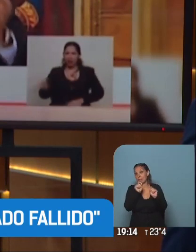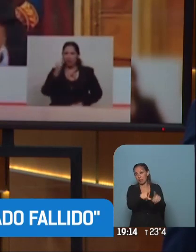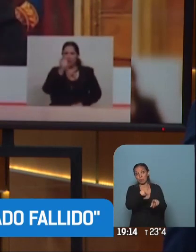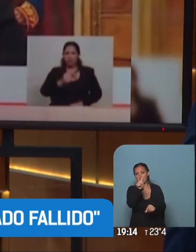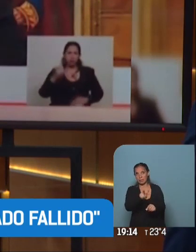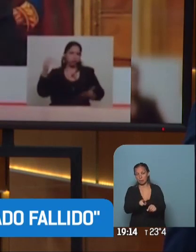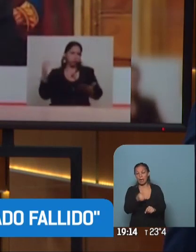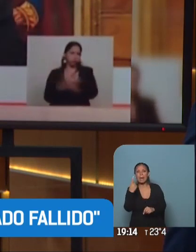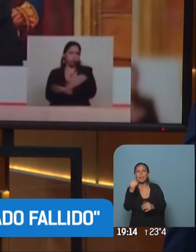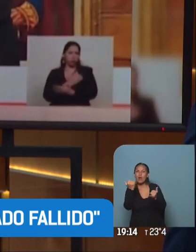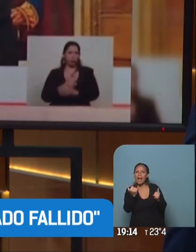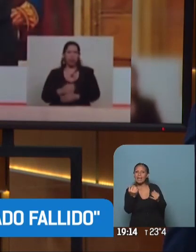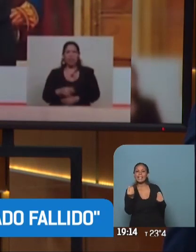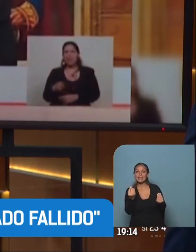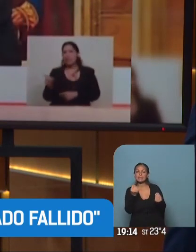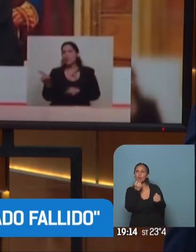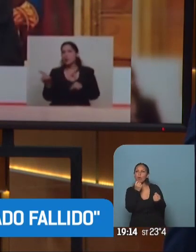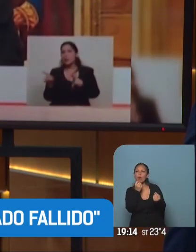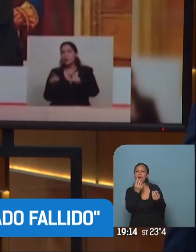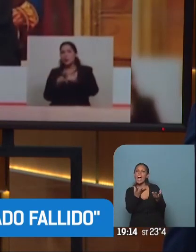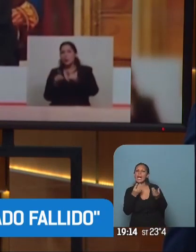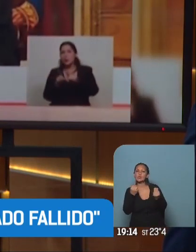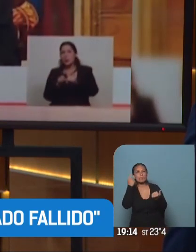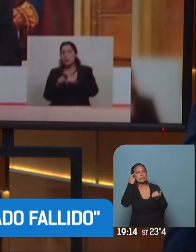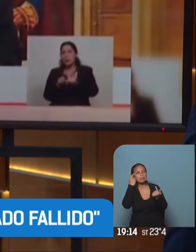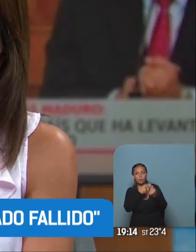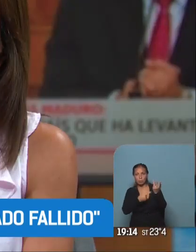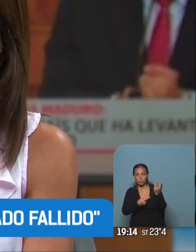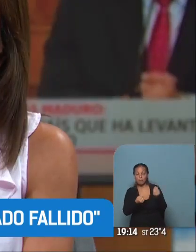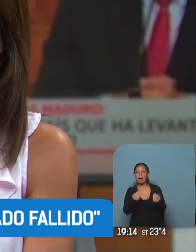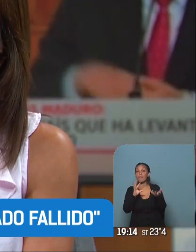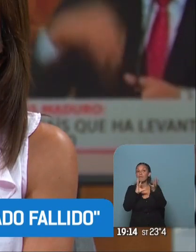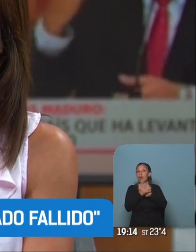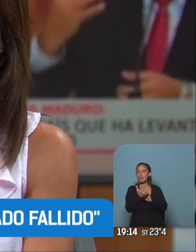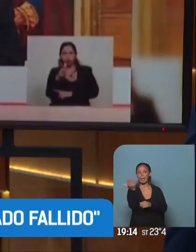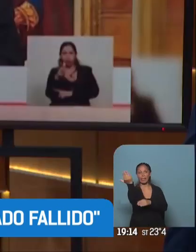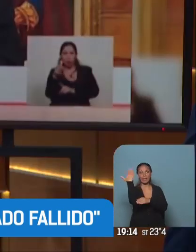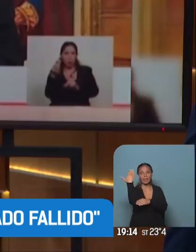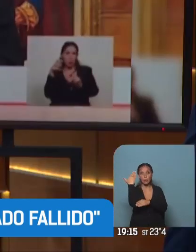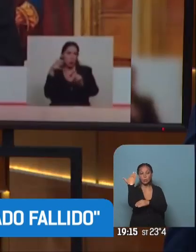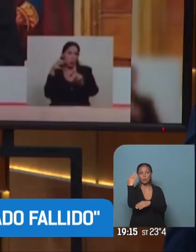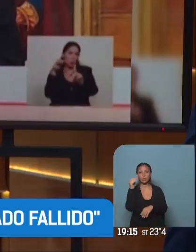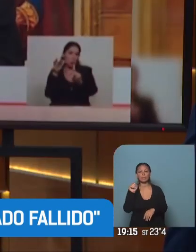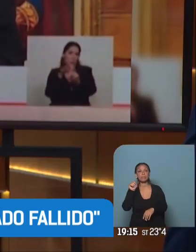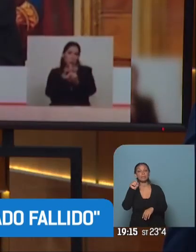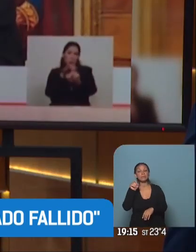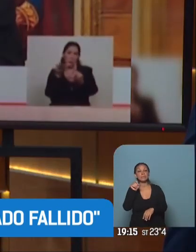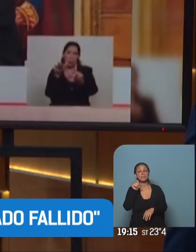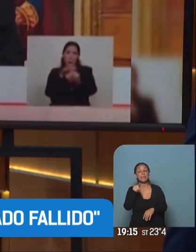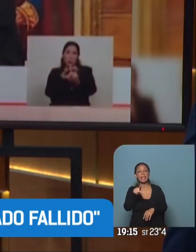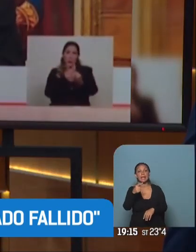encontrar son algunas pistas. Por ejemplo, los términos del discurso del general